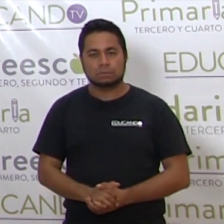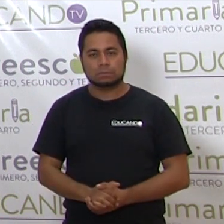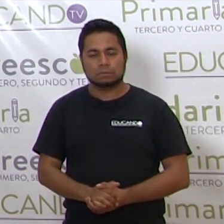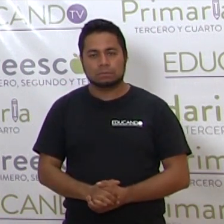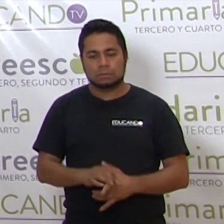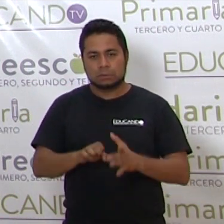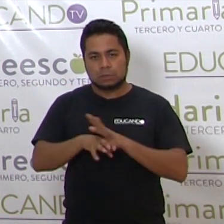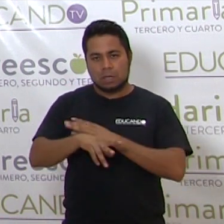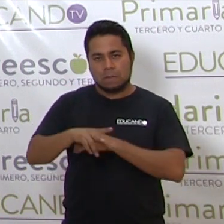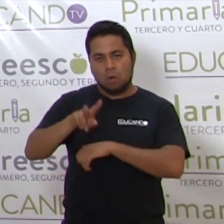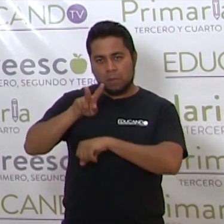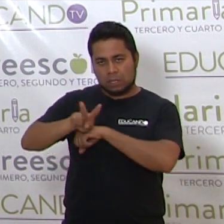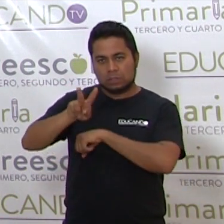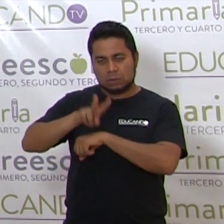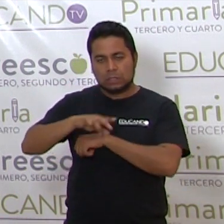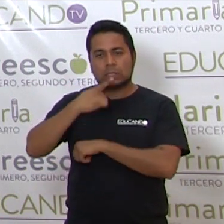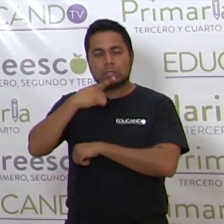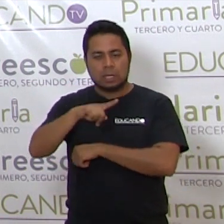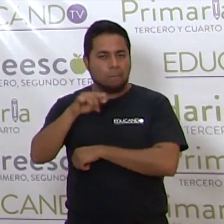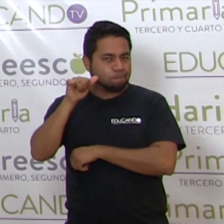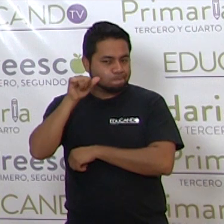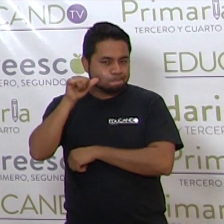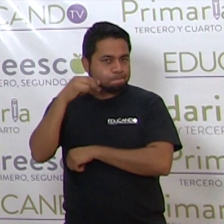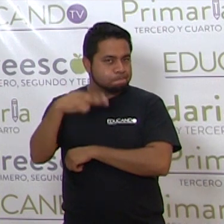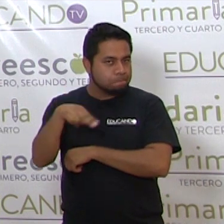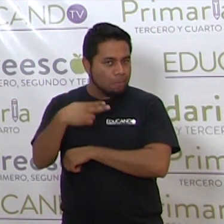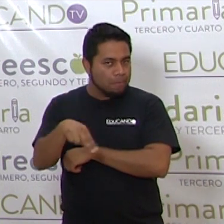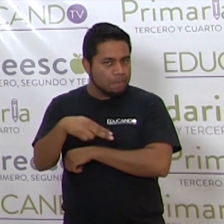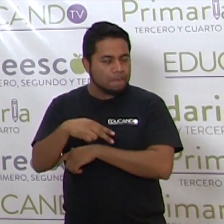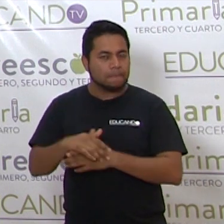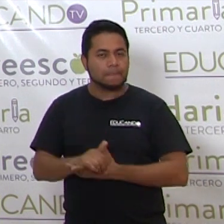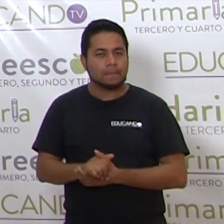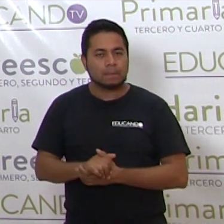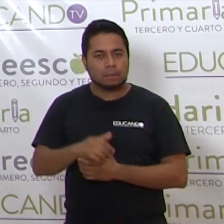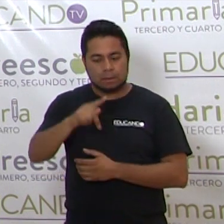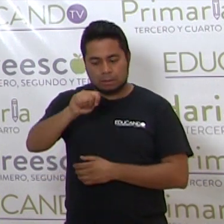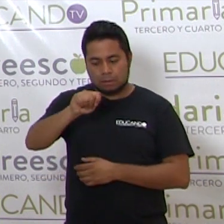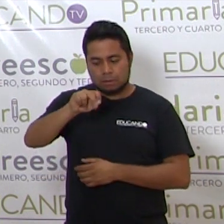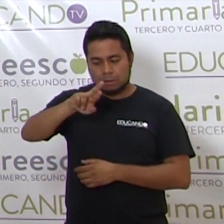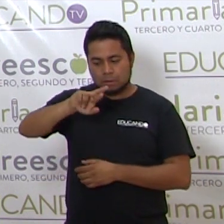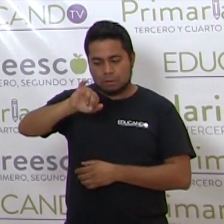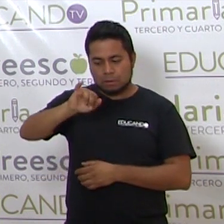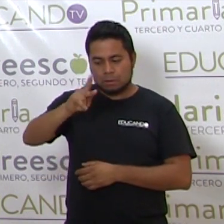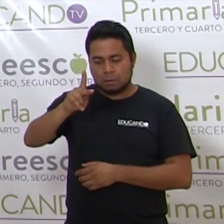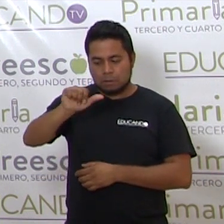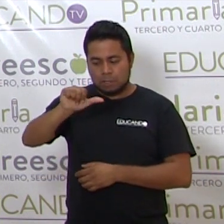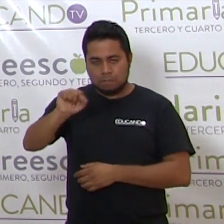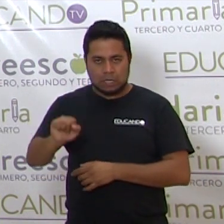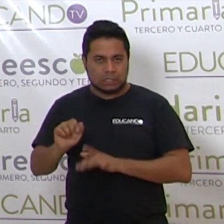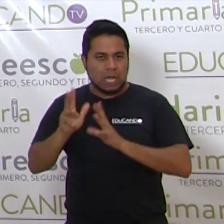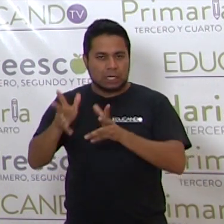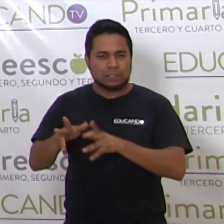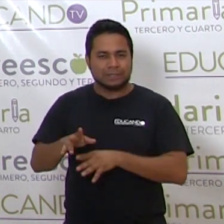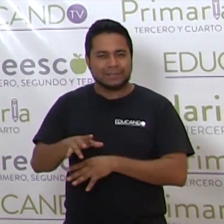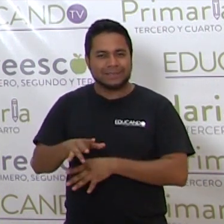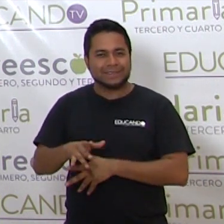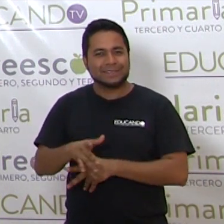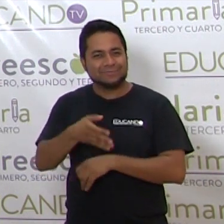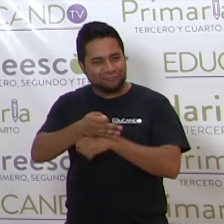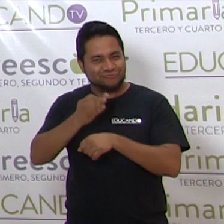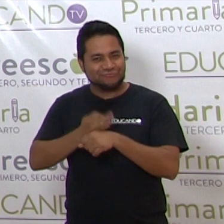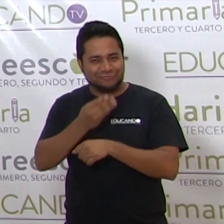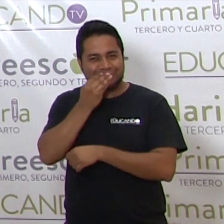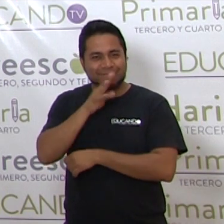y en venezuela se le dice tripas así suena chistoso verdad